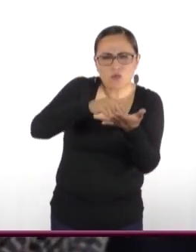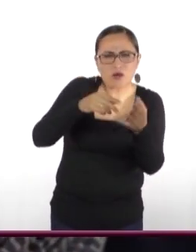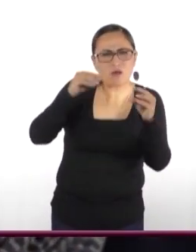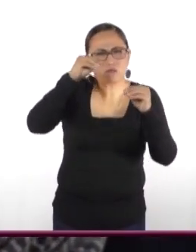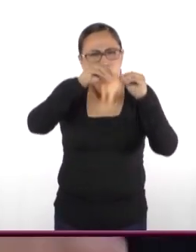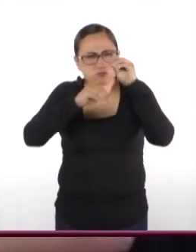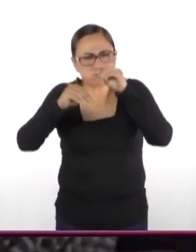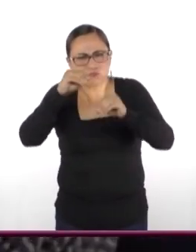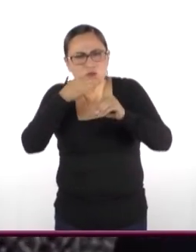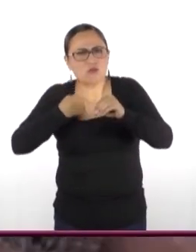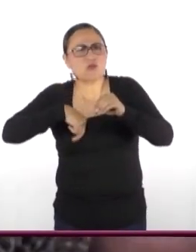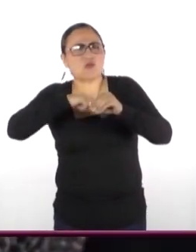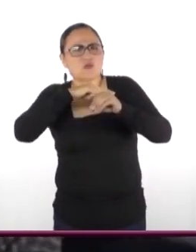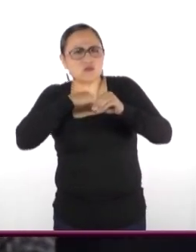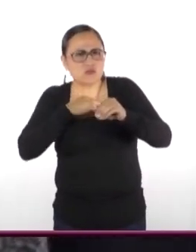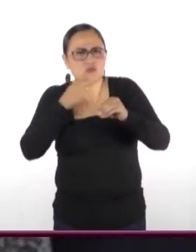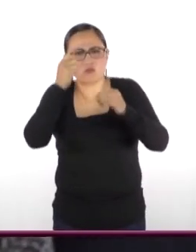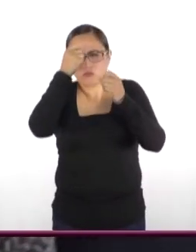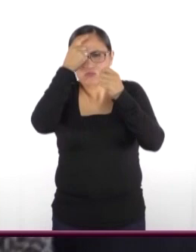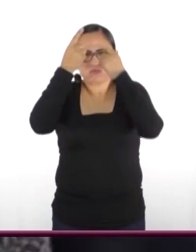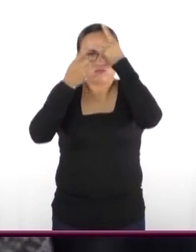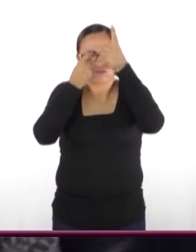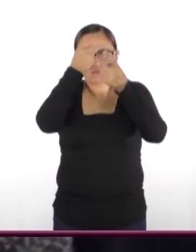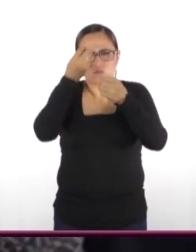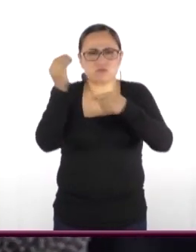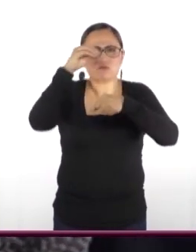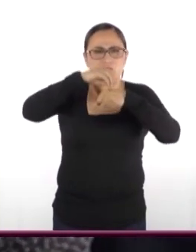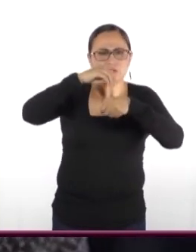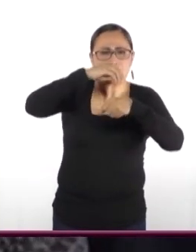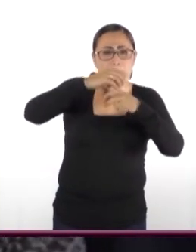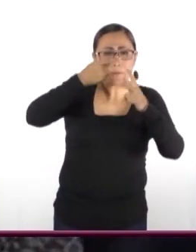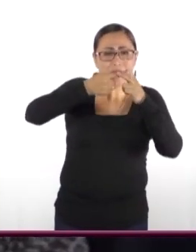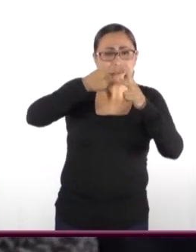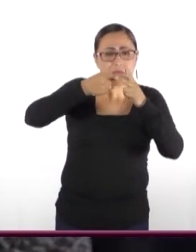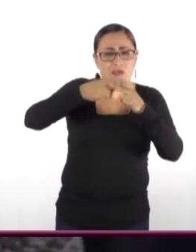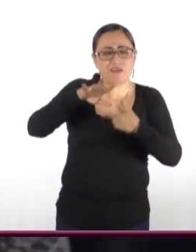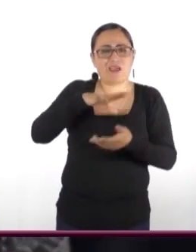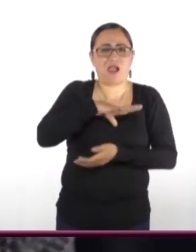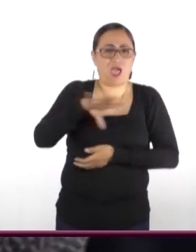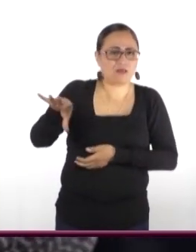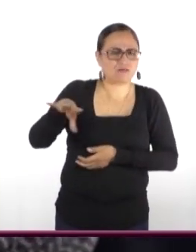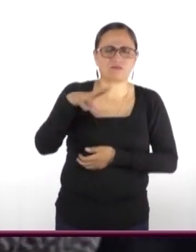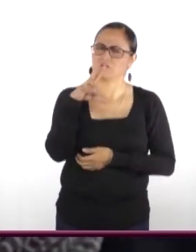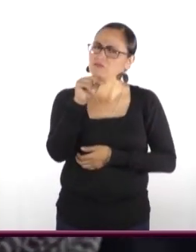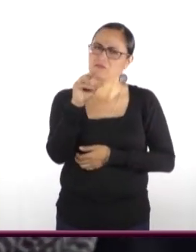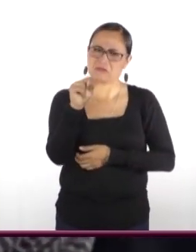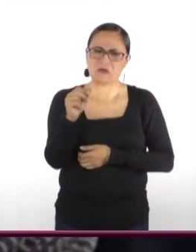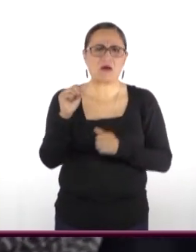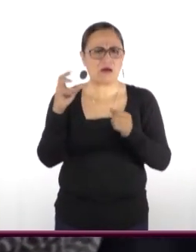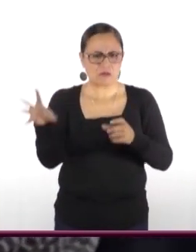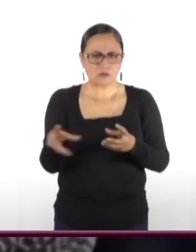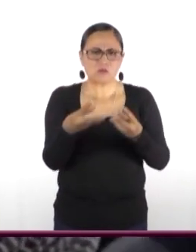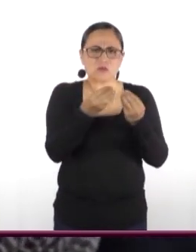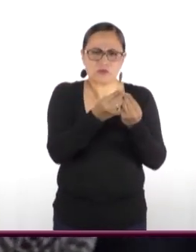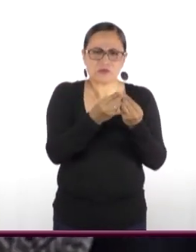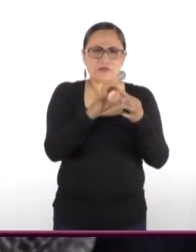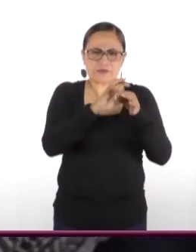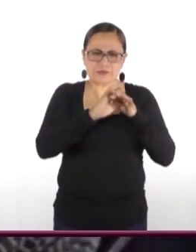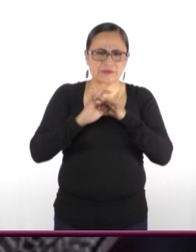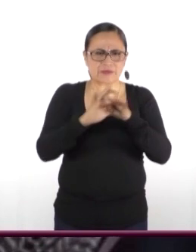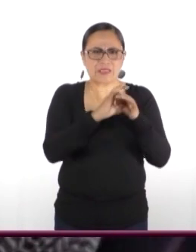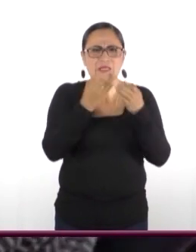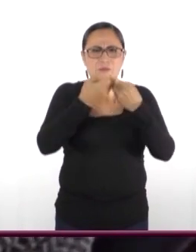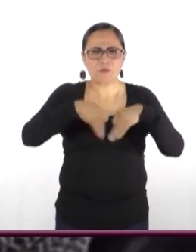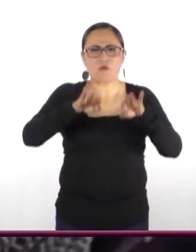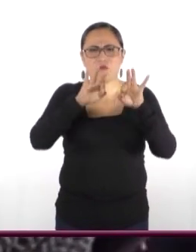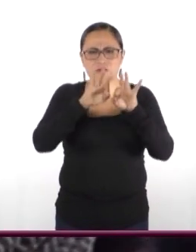manejar el espacio, que es donde vamos a crear cosas nuevas. Y en ese sentido yo creo que las matemáticas nunca están de más, ¿verdad? Es un elemento